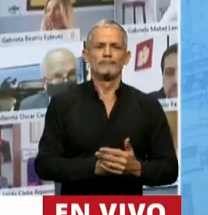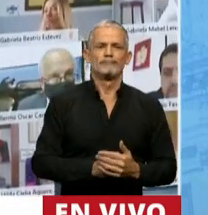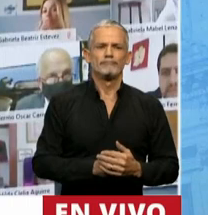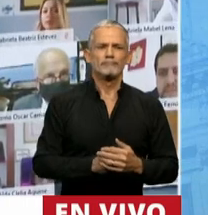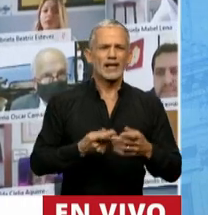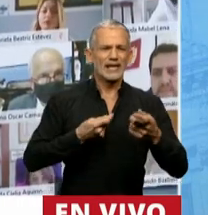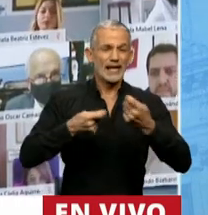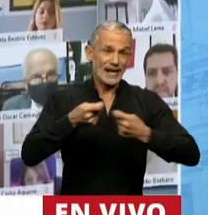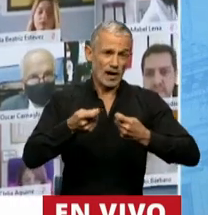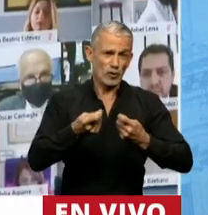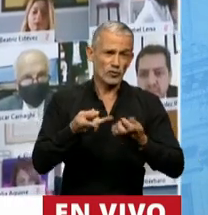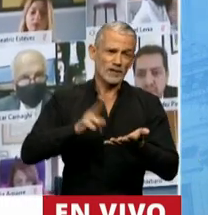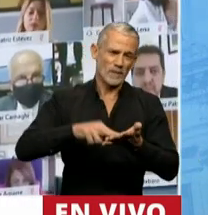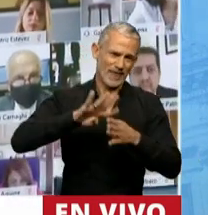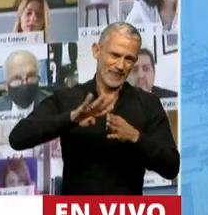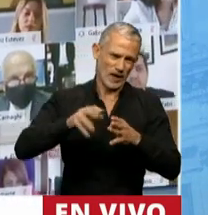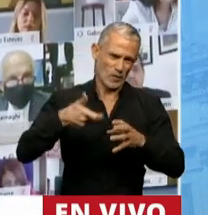en estas refinanciaciones.